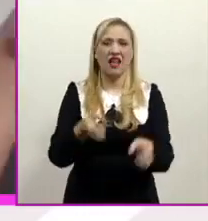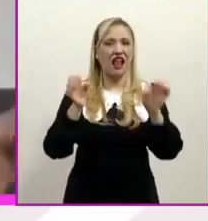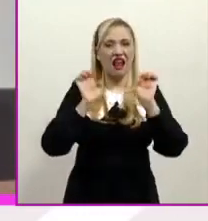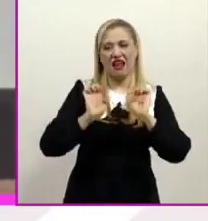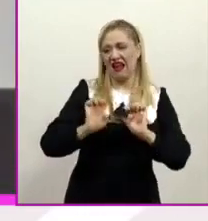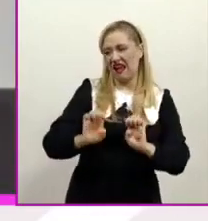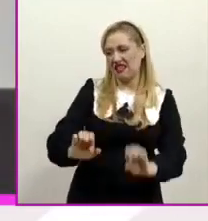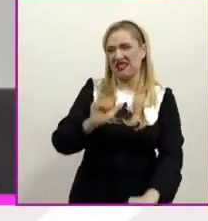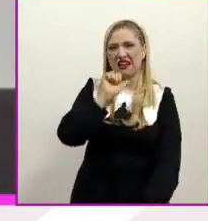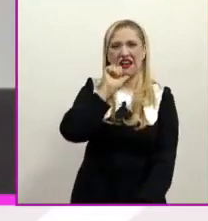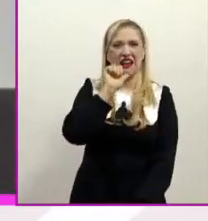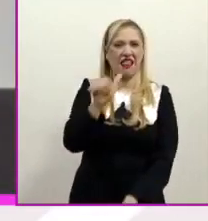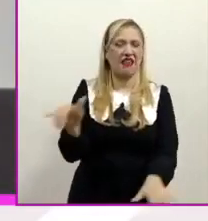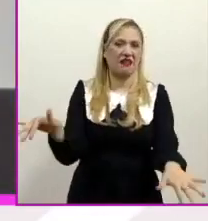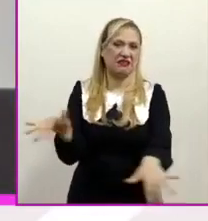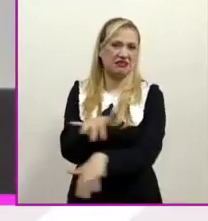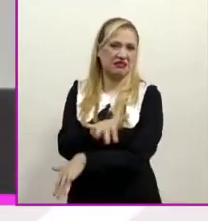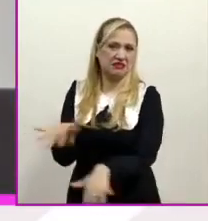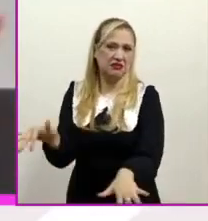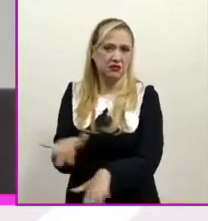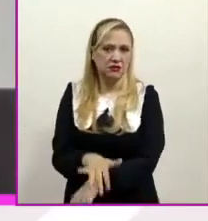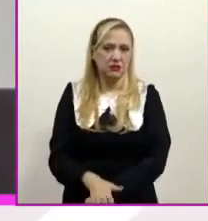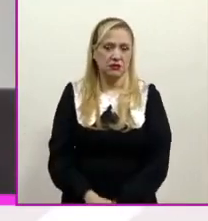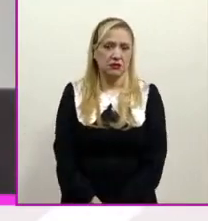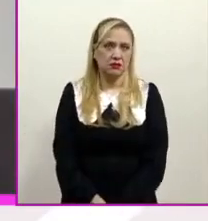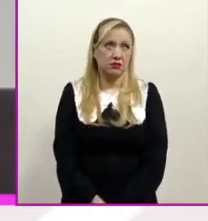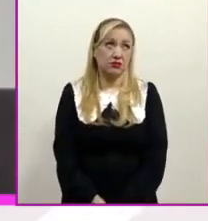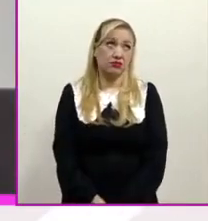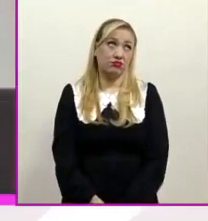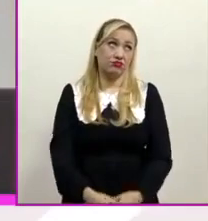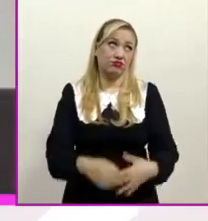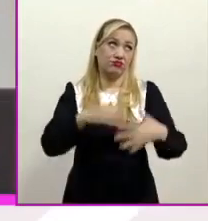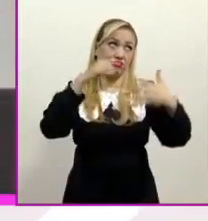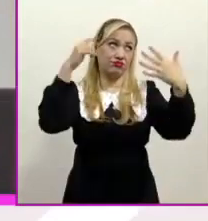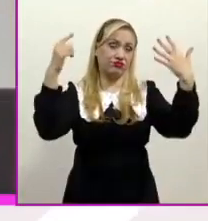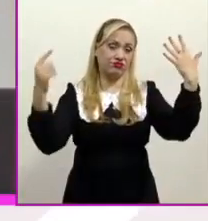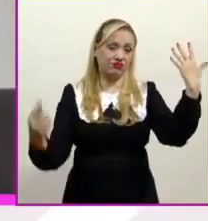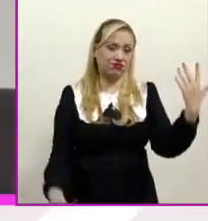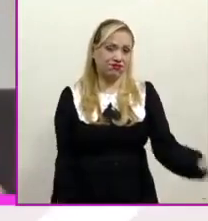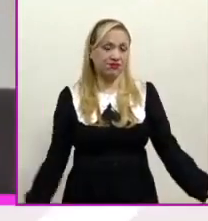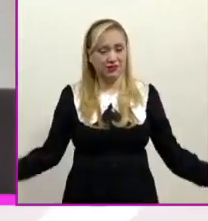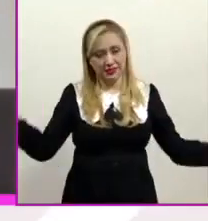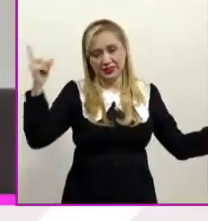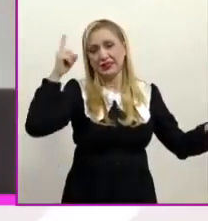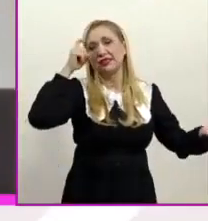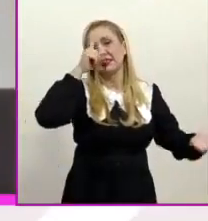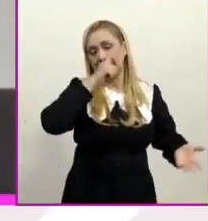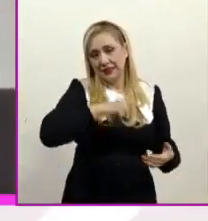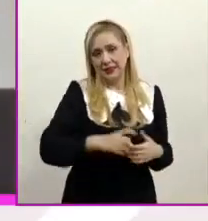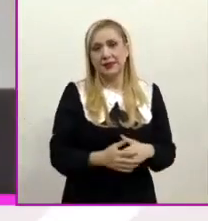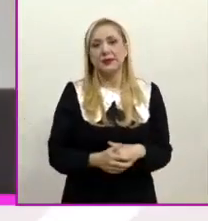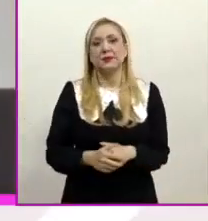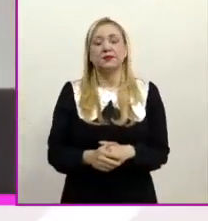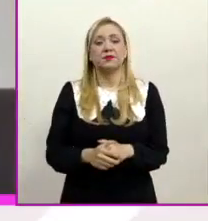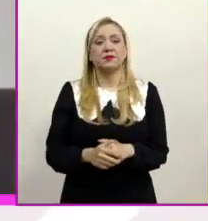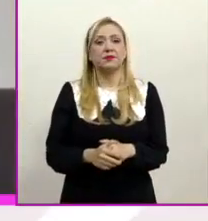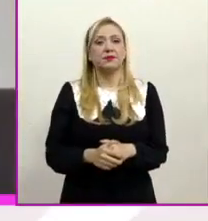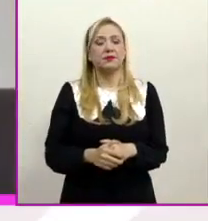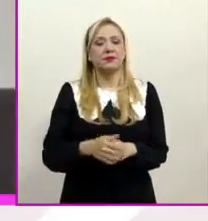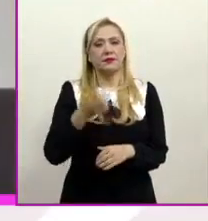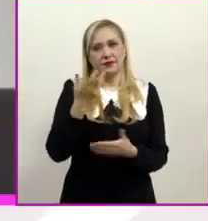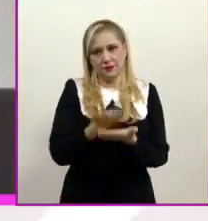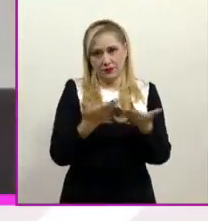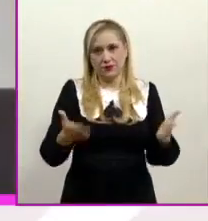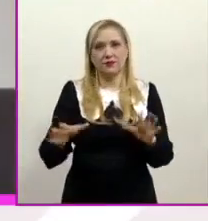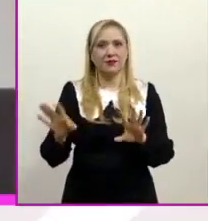etcétera, etcétera, etcétera. En fin, esto se pone muy complejo porque, claro, a la hora de hacer castings, ¿no?